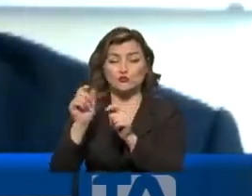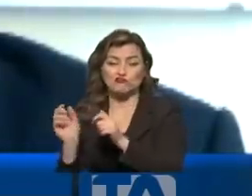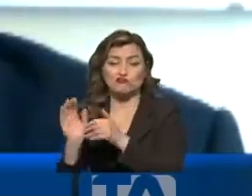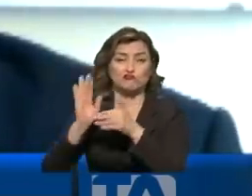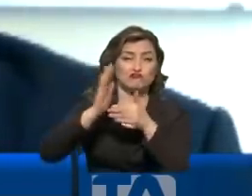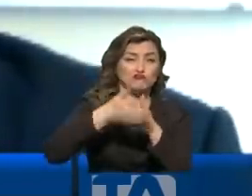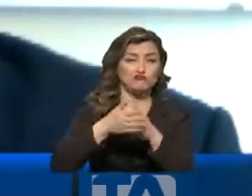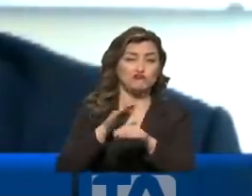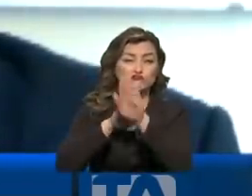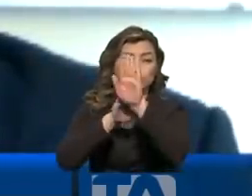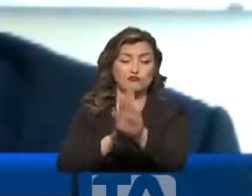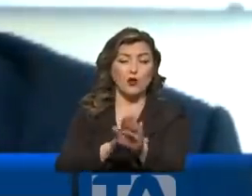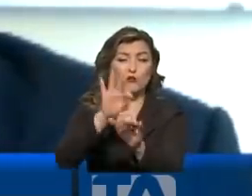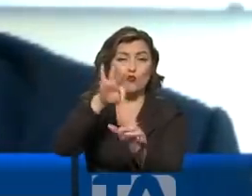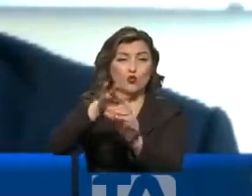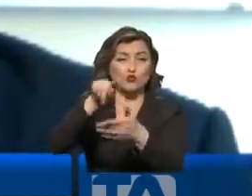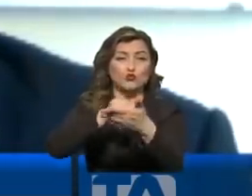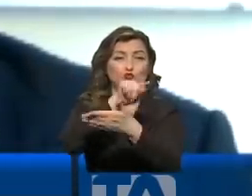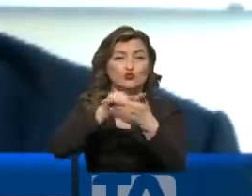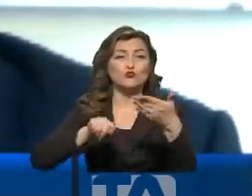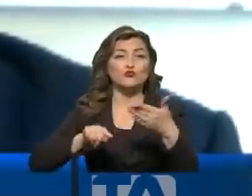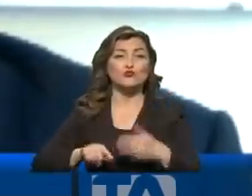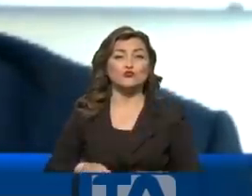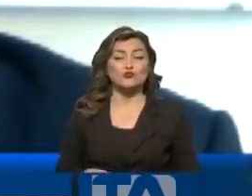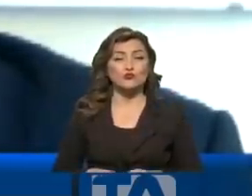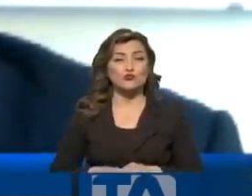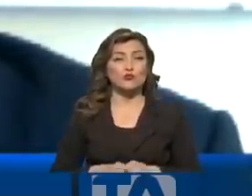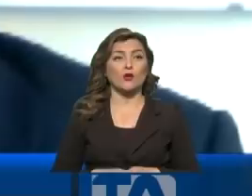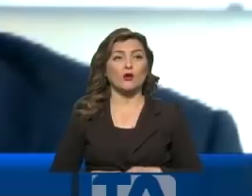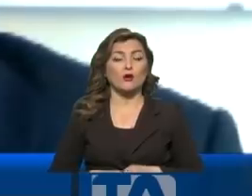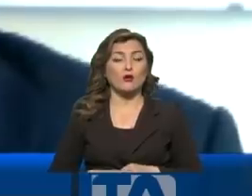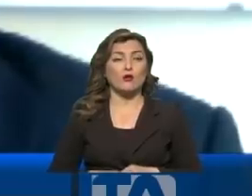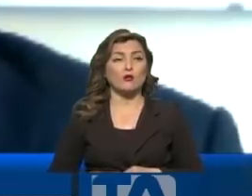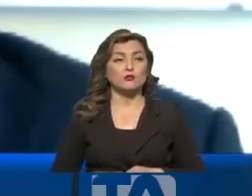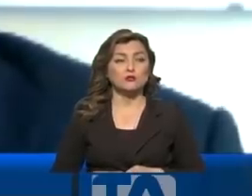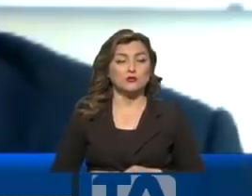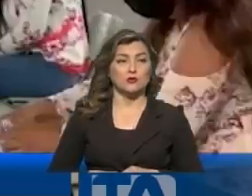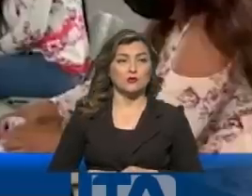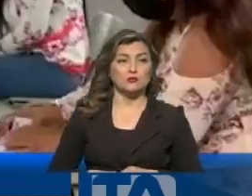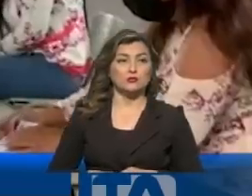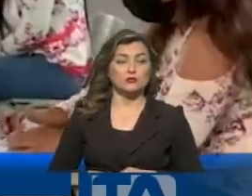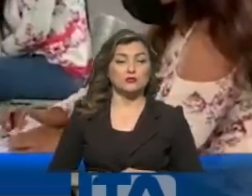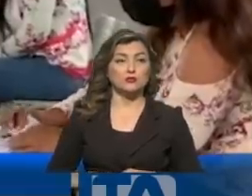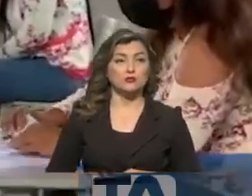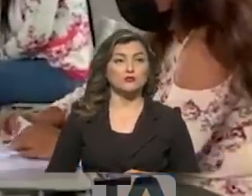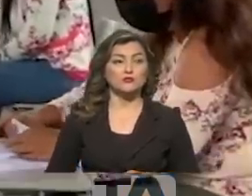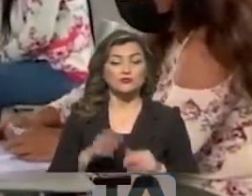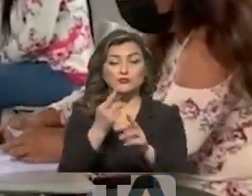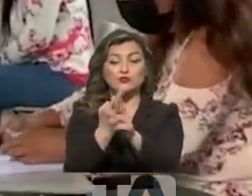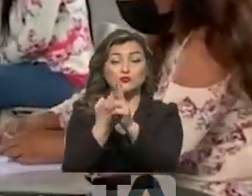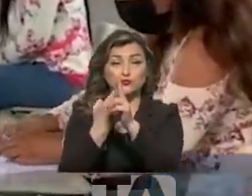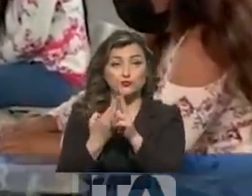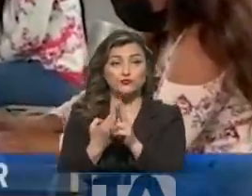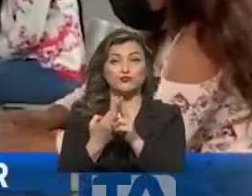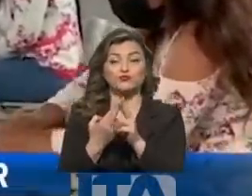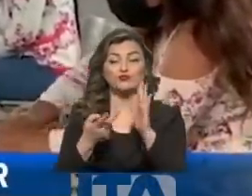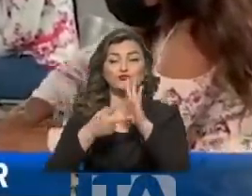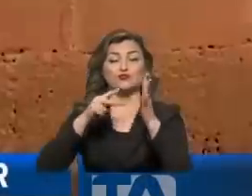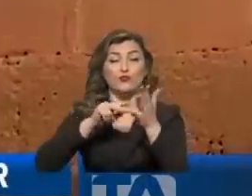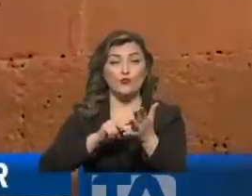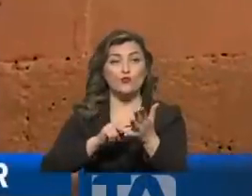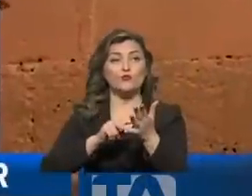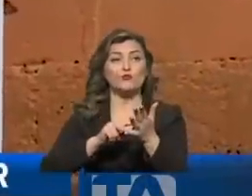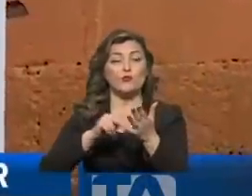sumaron a esa expresión de voto nulo de la primera vuelta electoral. Estos resultados traducidos al